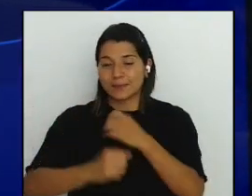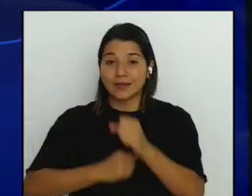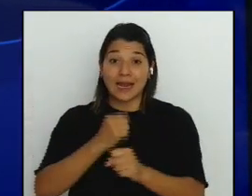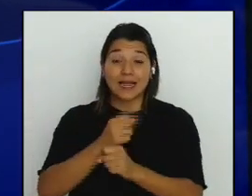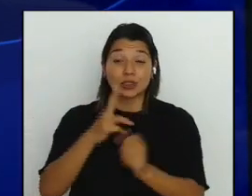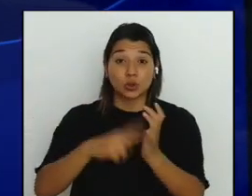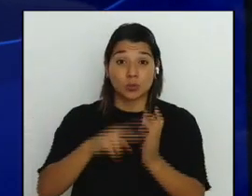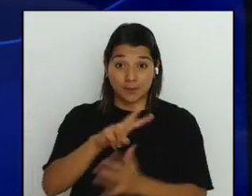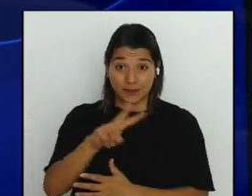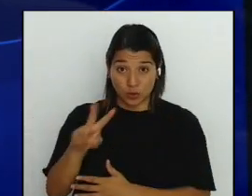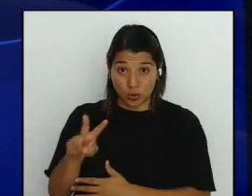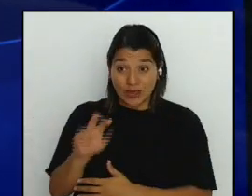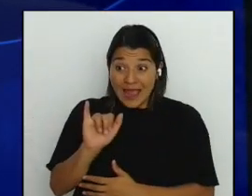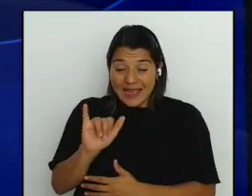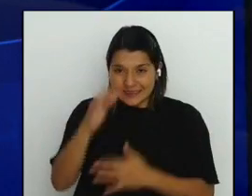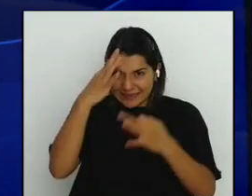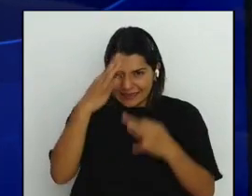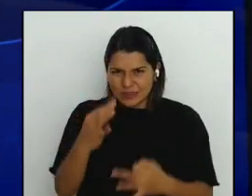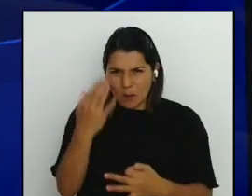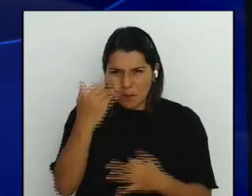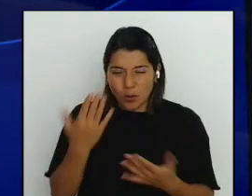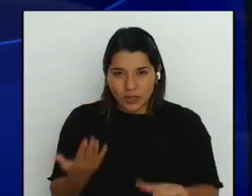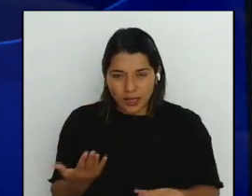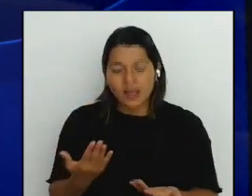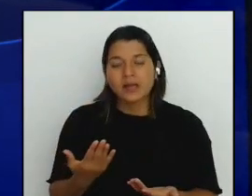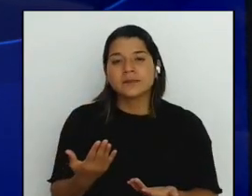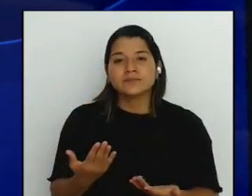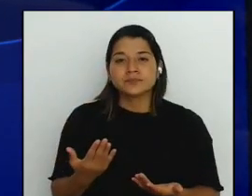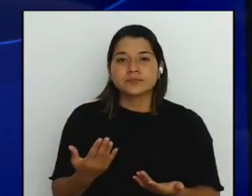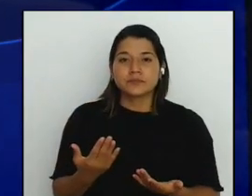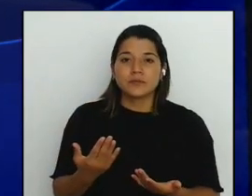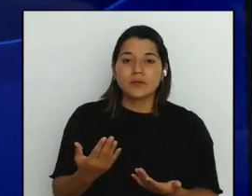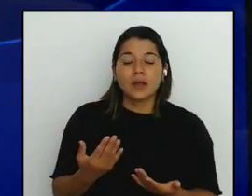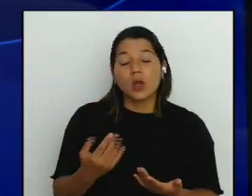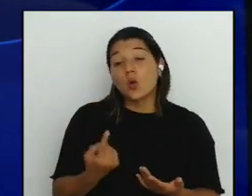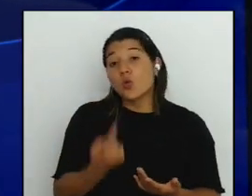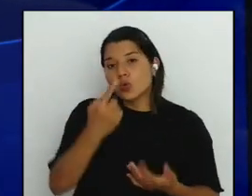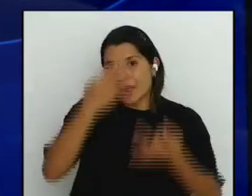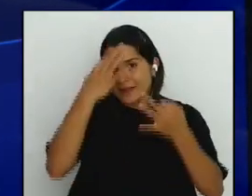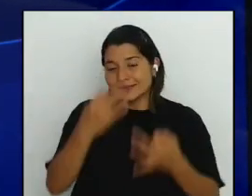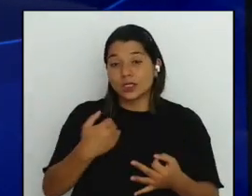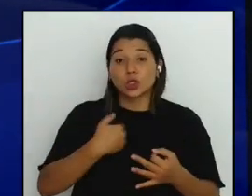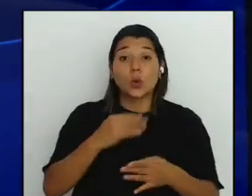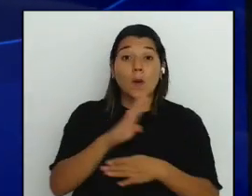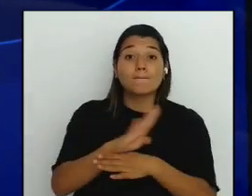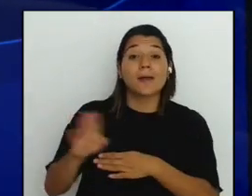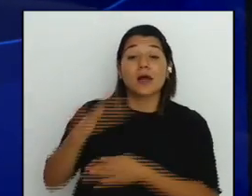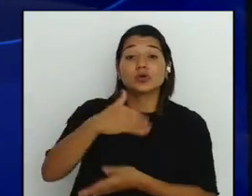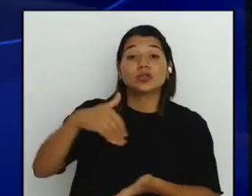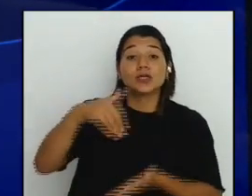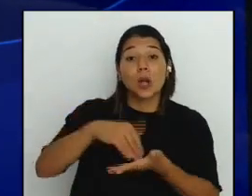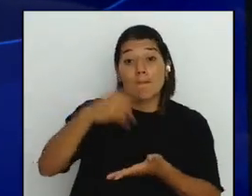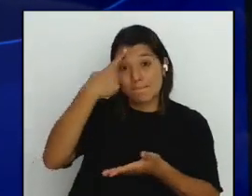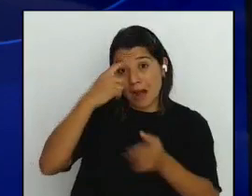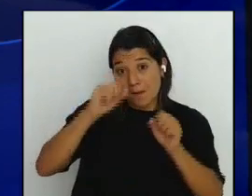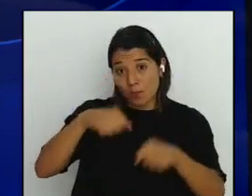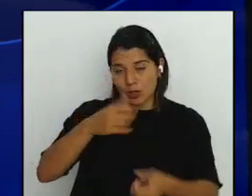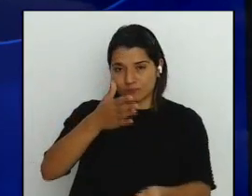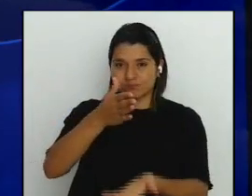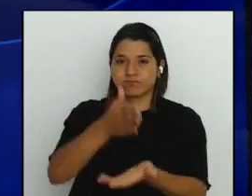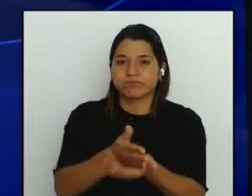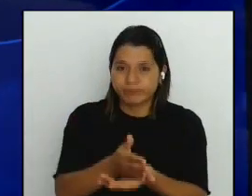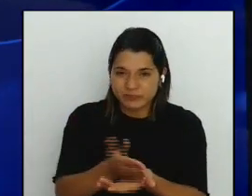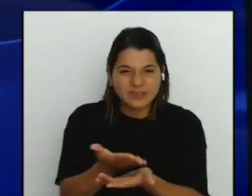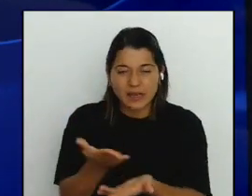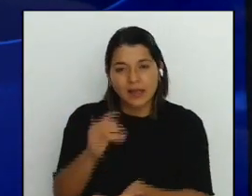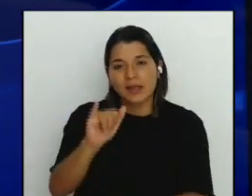medida obedece a una acción que tomó el Banco Central para frenar la inflación. El gremio